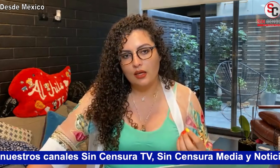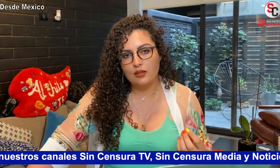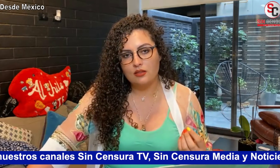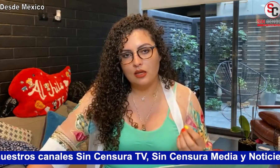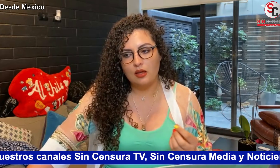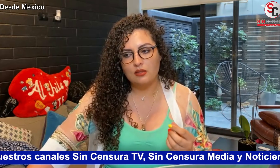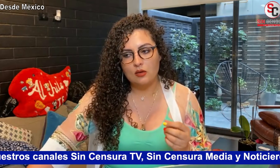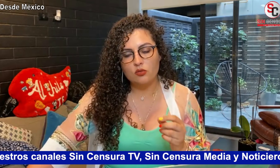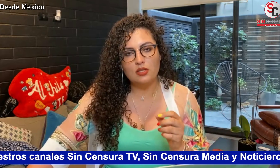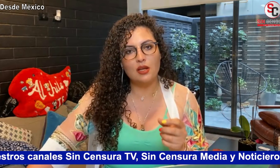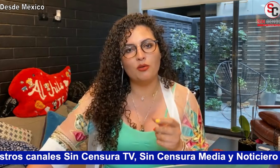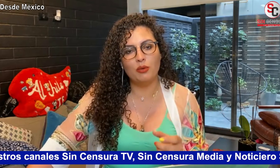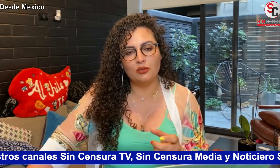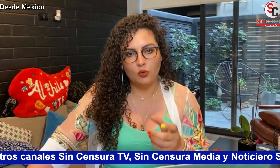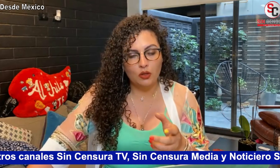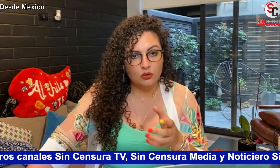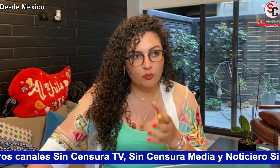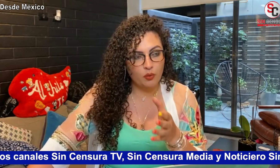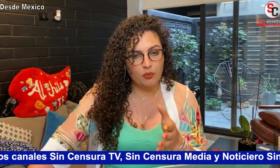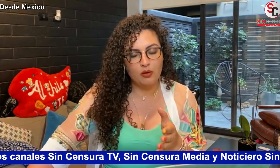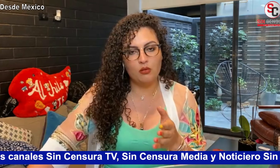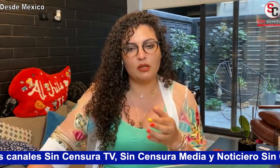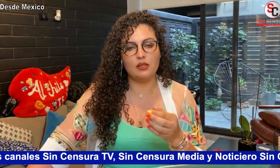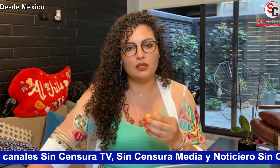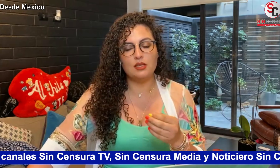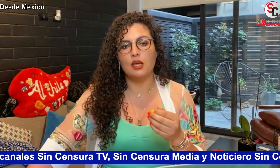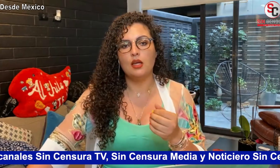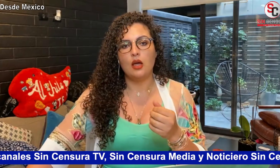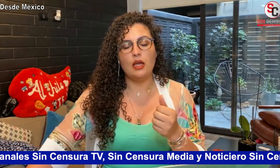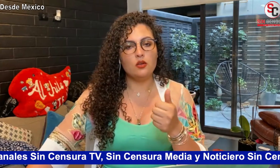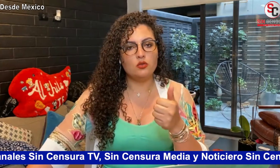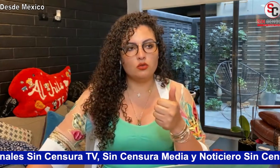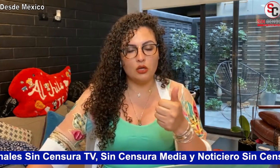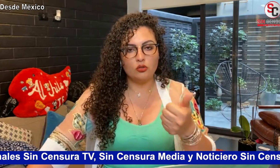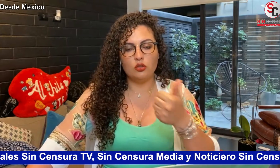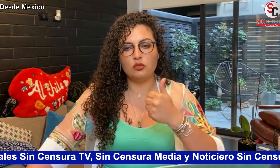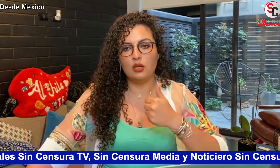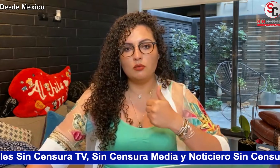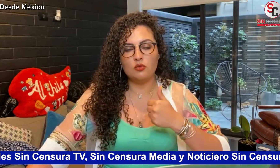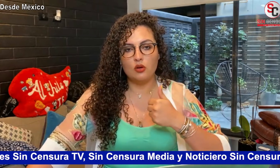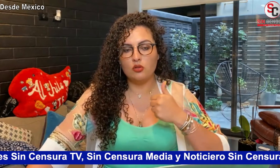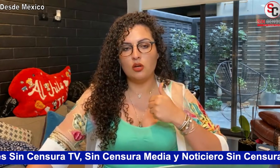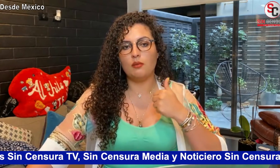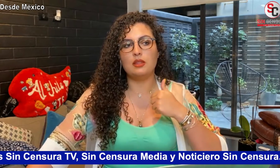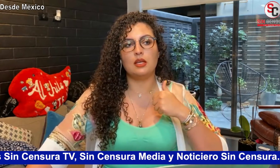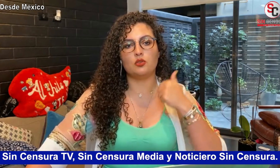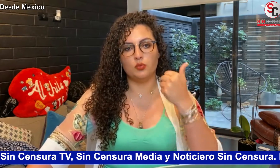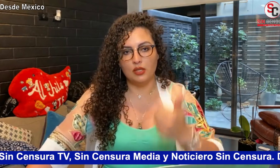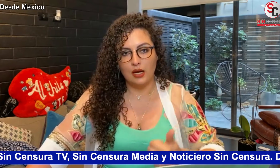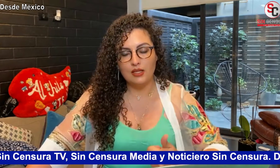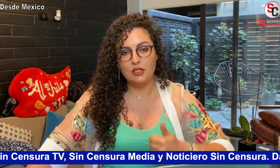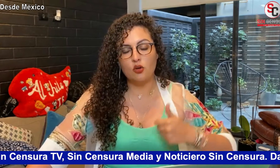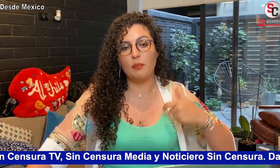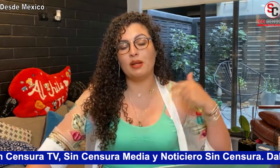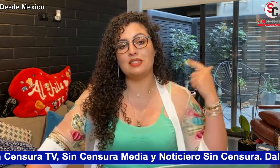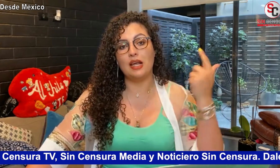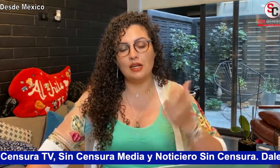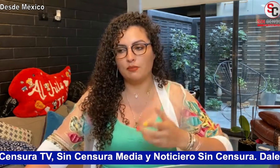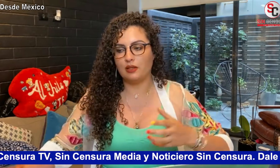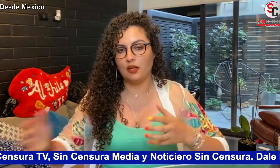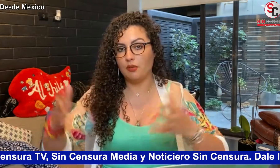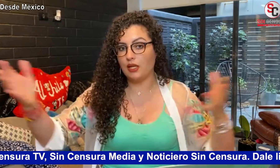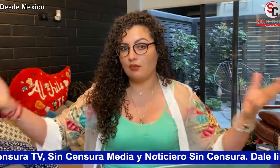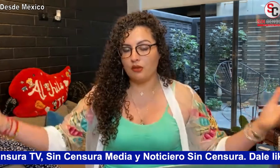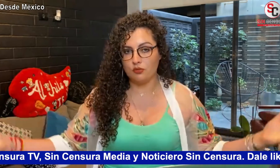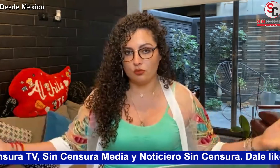qué se usa este argumento cuando el propio Manuel Bartlett dice, ellos, o sea, nosotros tenemos no solamente que subsidiarles, sino que